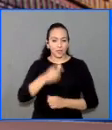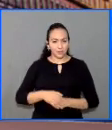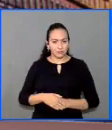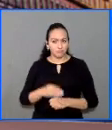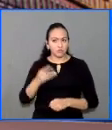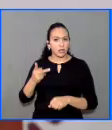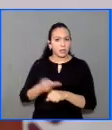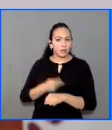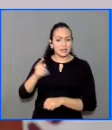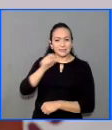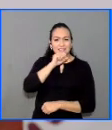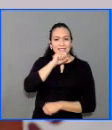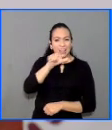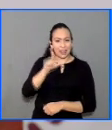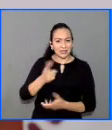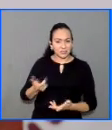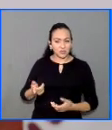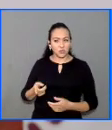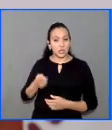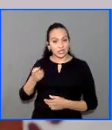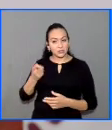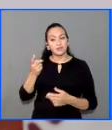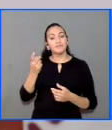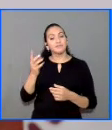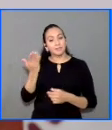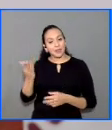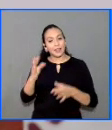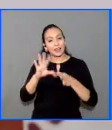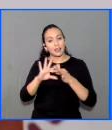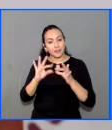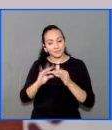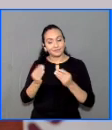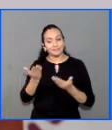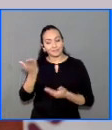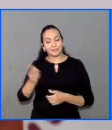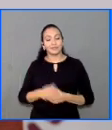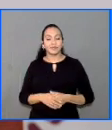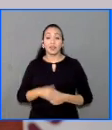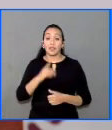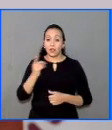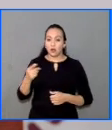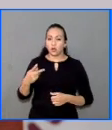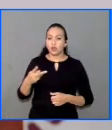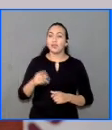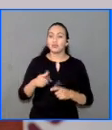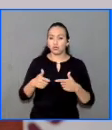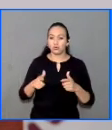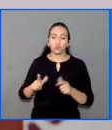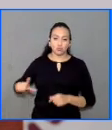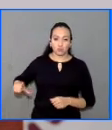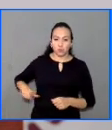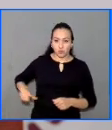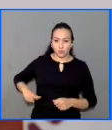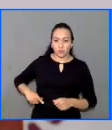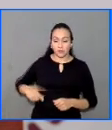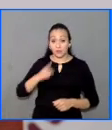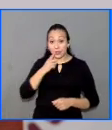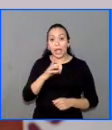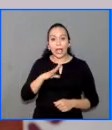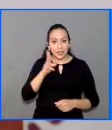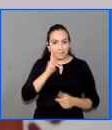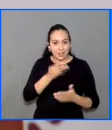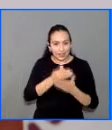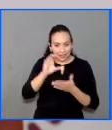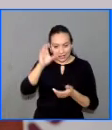Jalisco, serán esclarecidos. Indicó que en su administración nunca se ocultan los hechos. Precisó que a partir de evidencia científica se llevará a